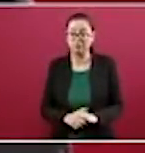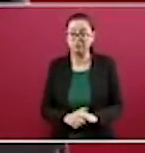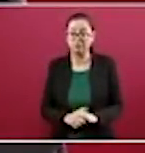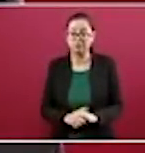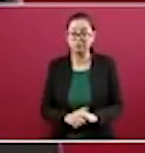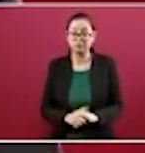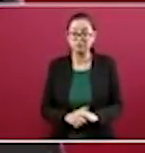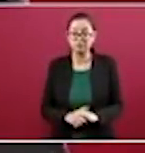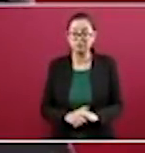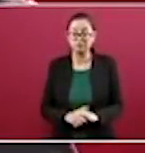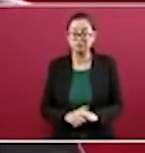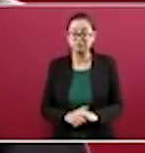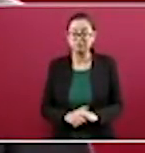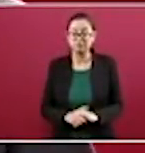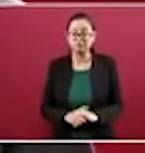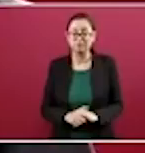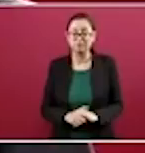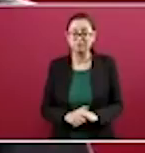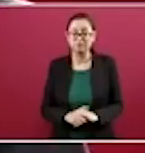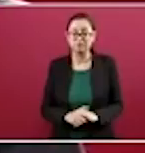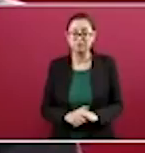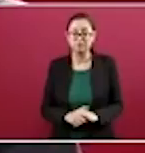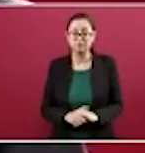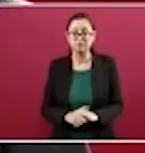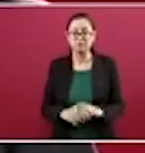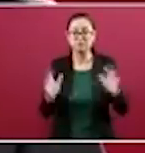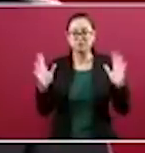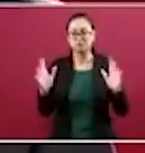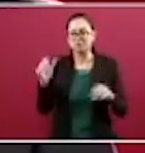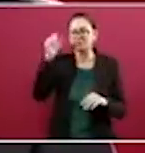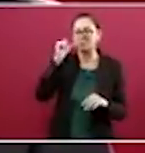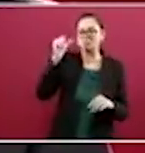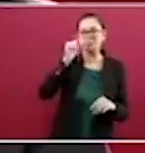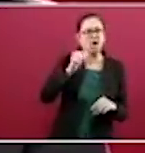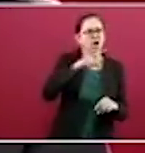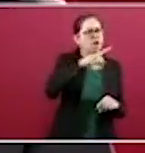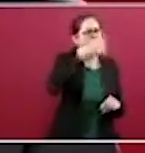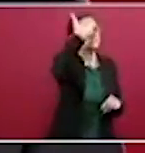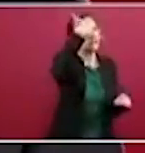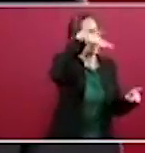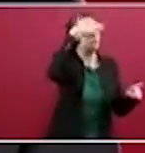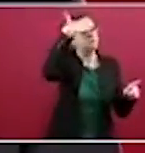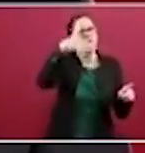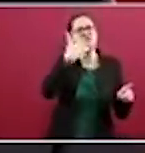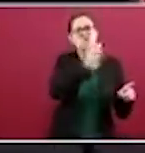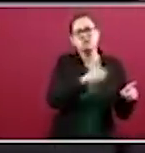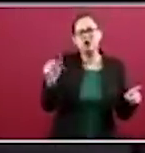porque siempre son los expertos los que